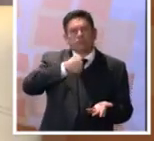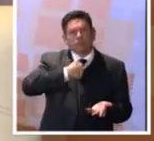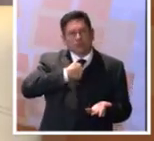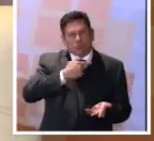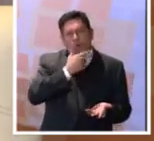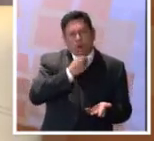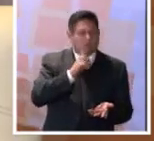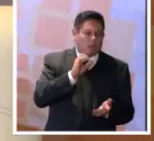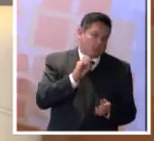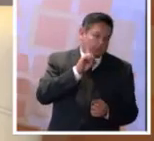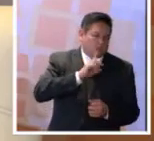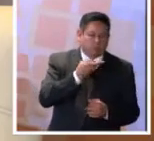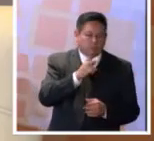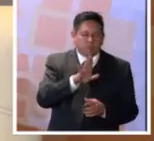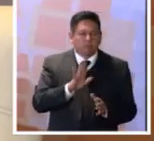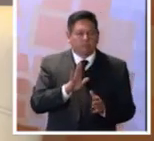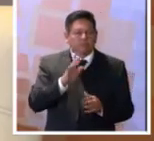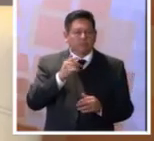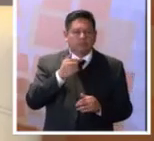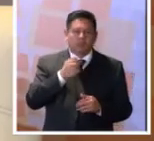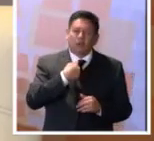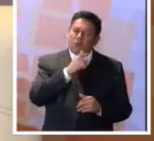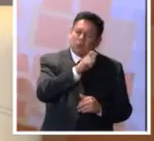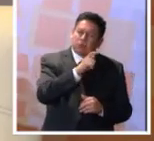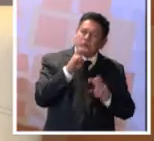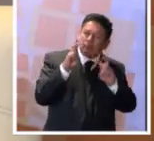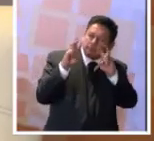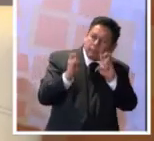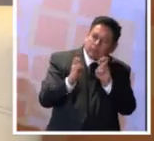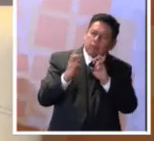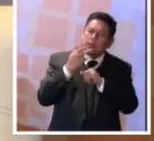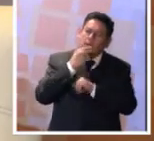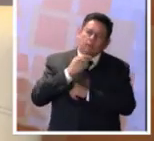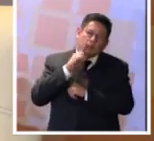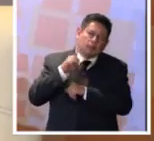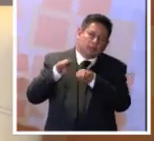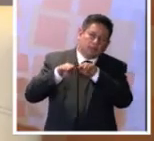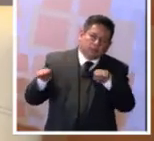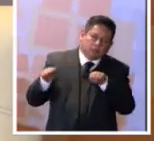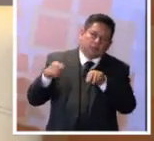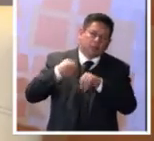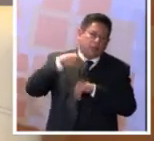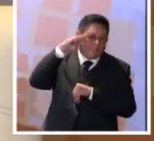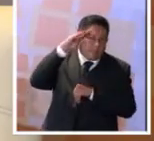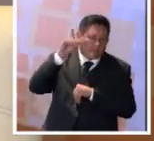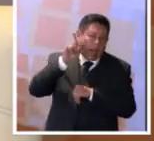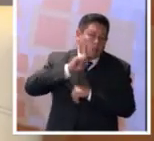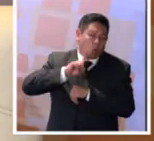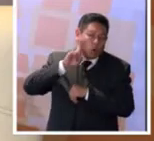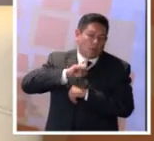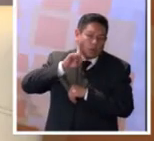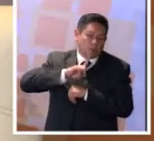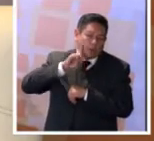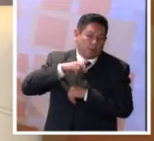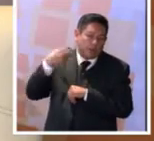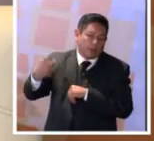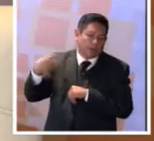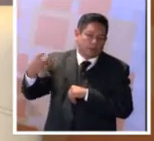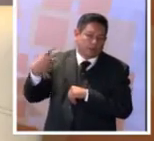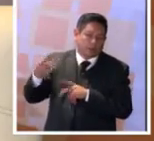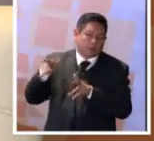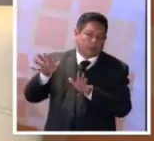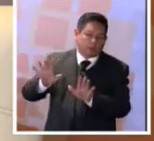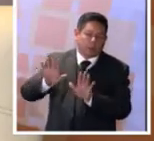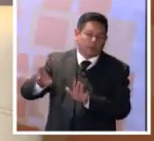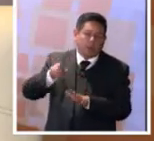hombre o mujer, si cuando le hablan de cuestiones de igualdad de género, siente que solo le hablan de las mujeres y las mujeres que se duelen, que nunca le han reconocido